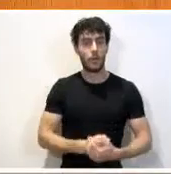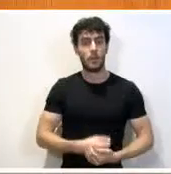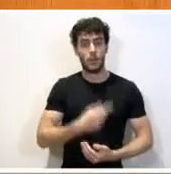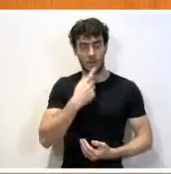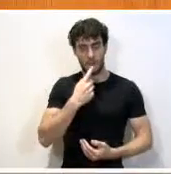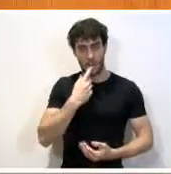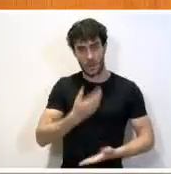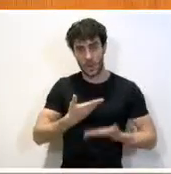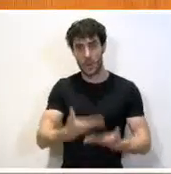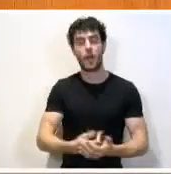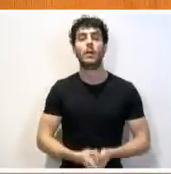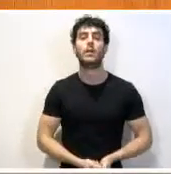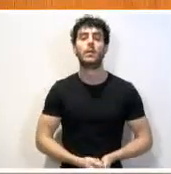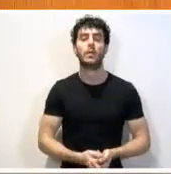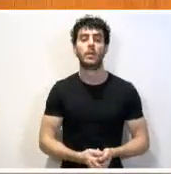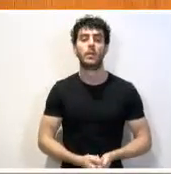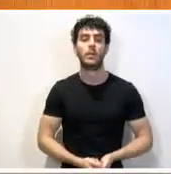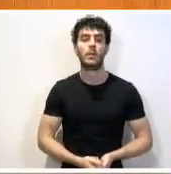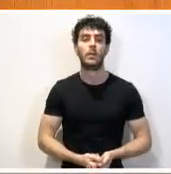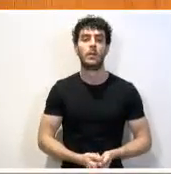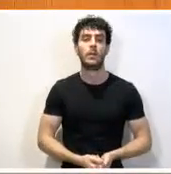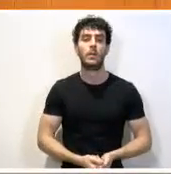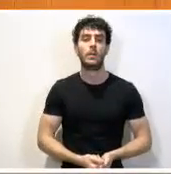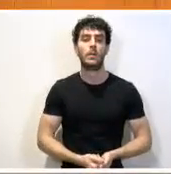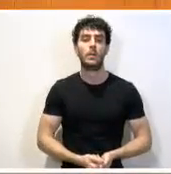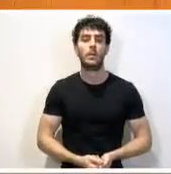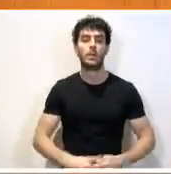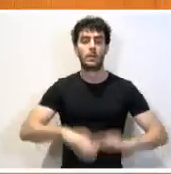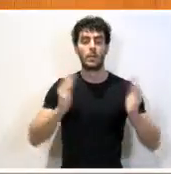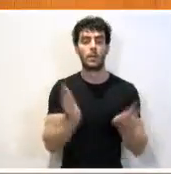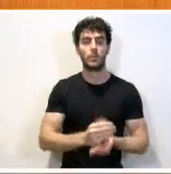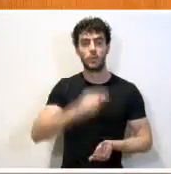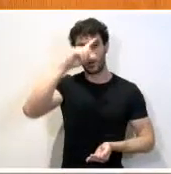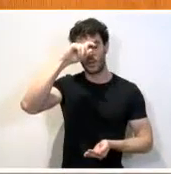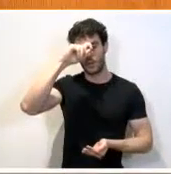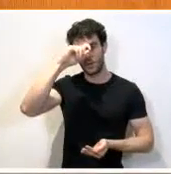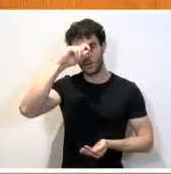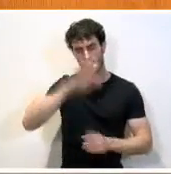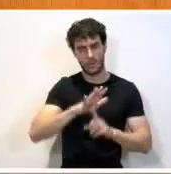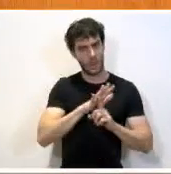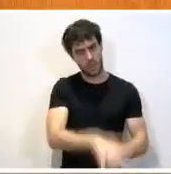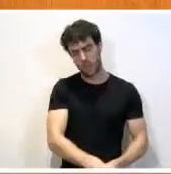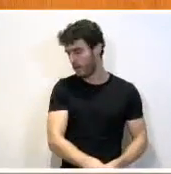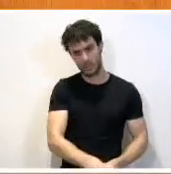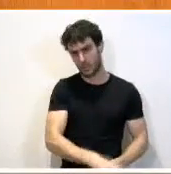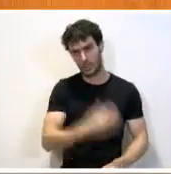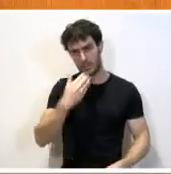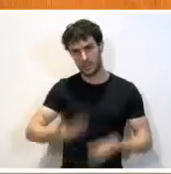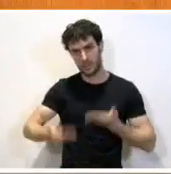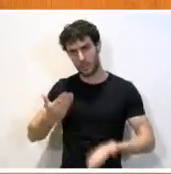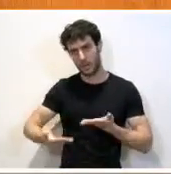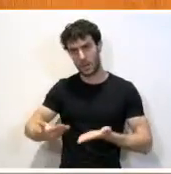preocuparse porque los que habitan el mundo rural no estén en inferioridad de condiciones con respecto a los que no lo